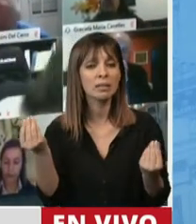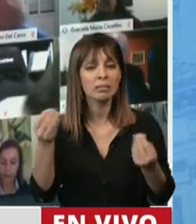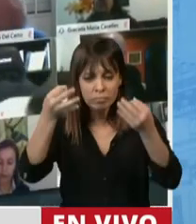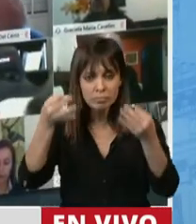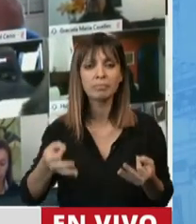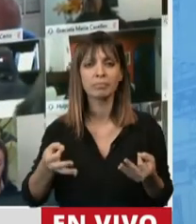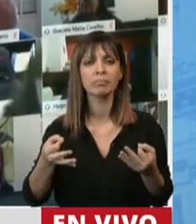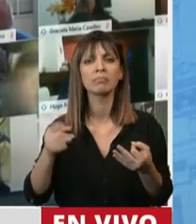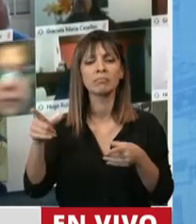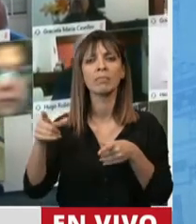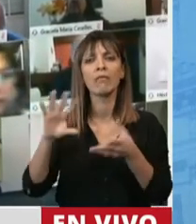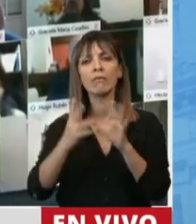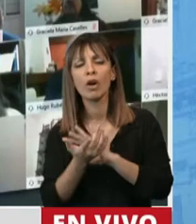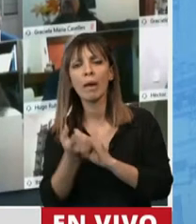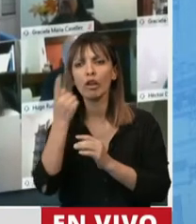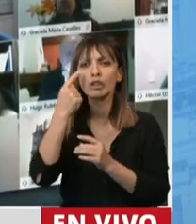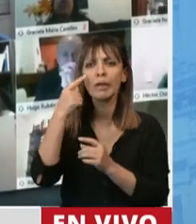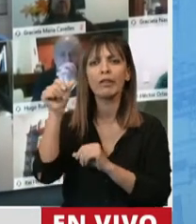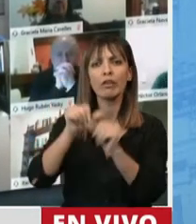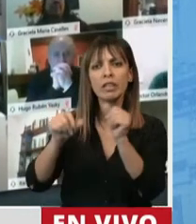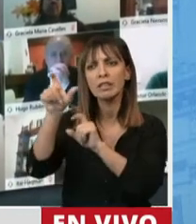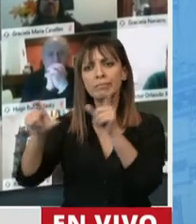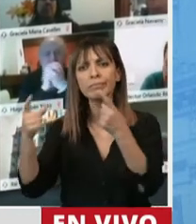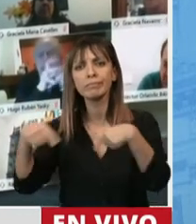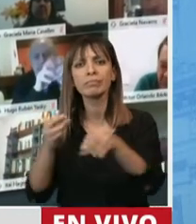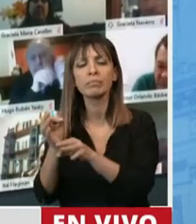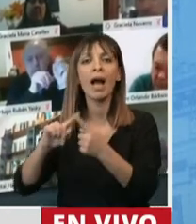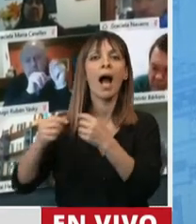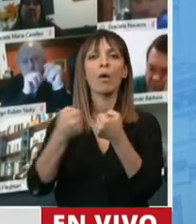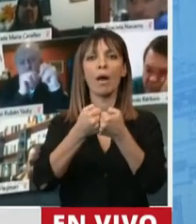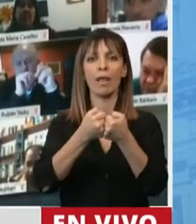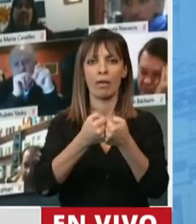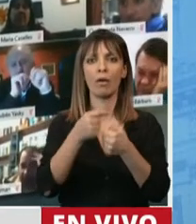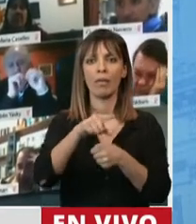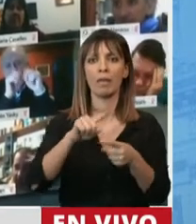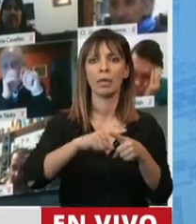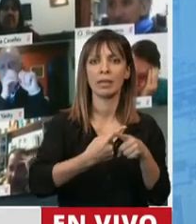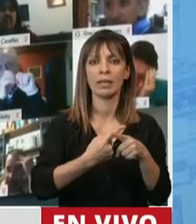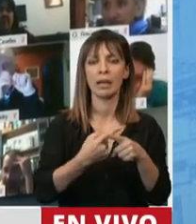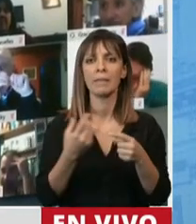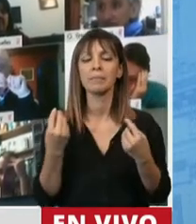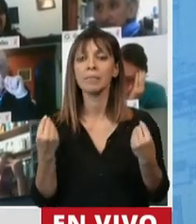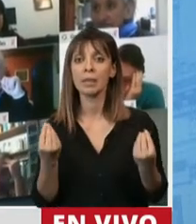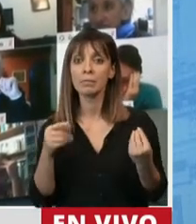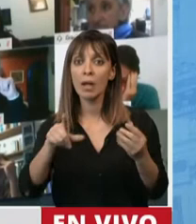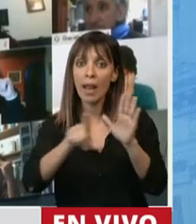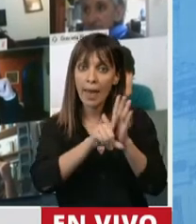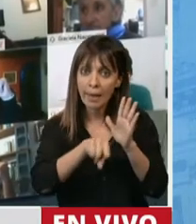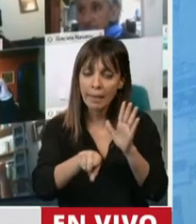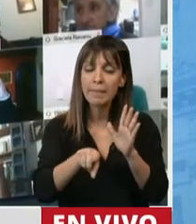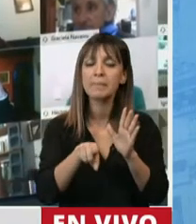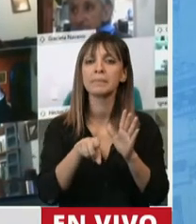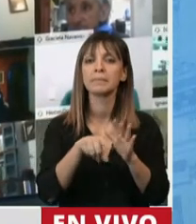del conocimiento? Un acuerdo político del sistema público argentino. Porque esta ley